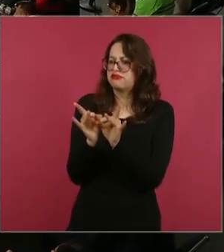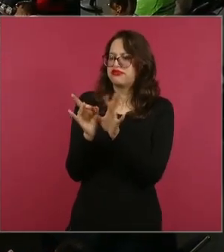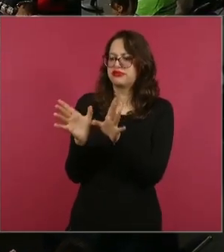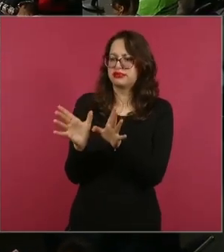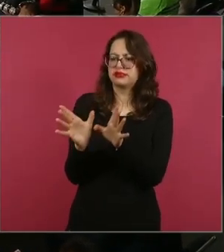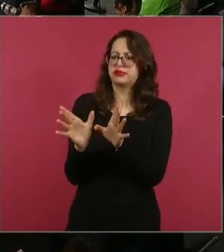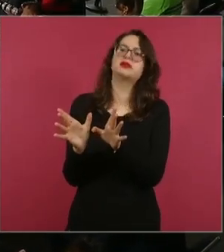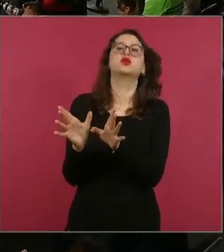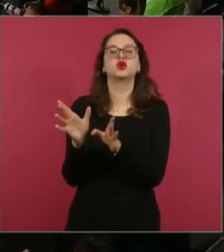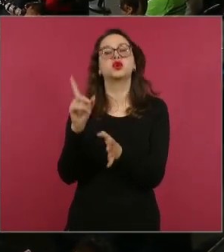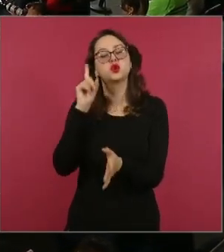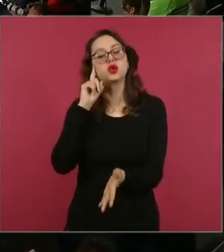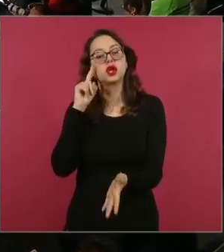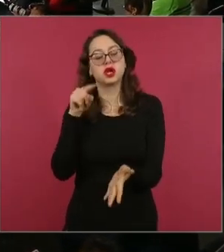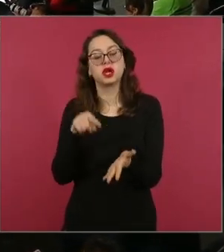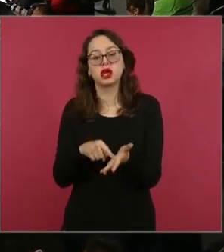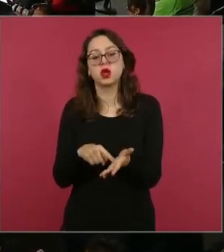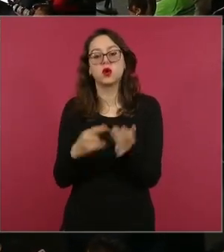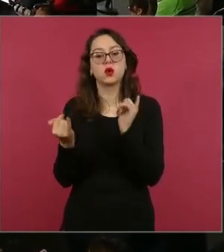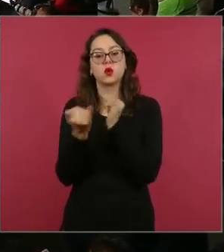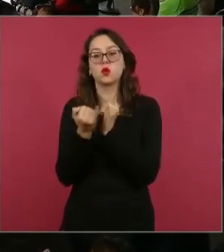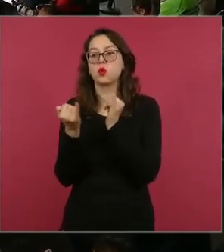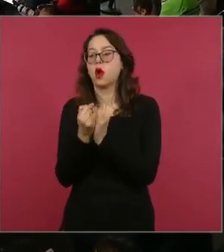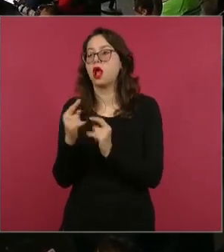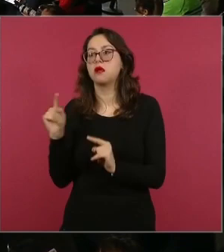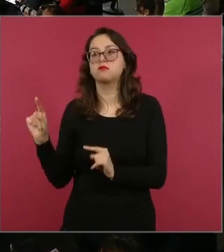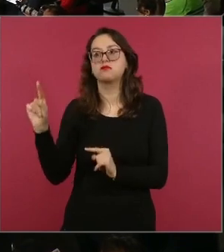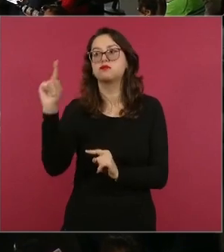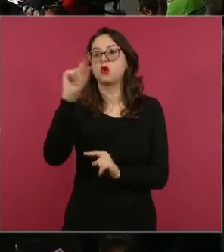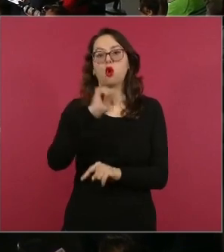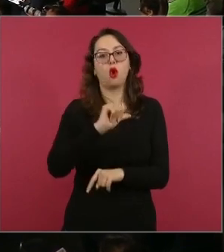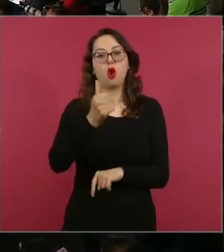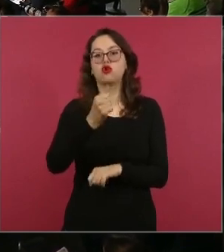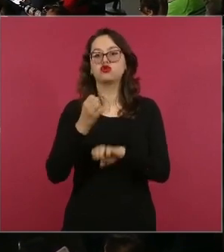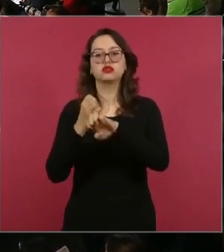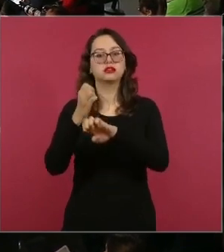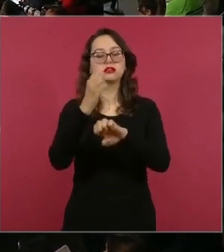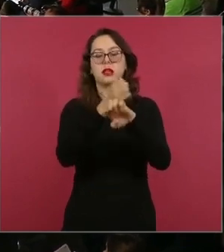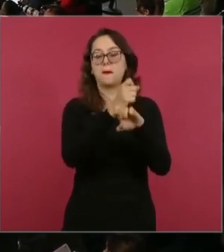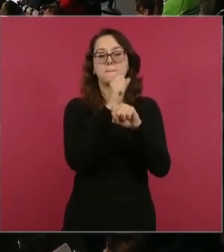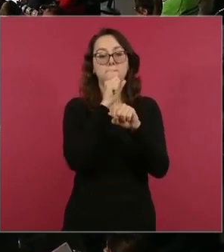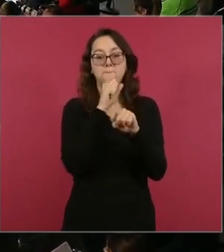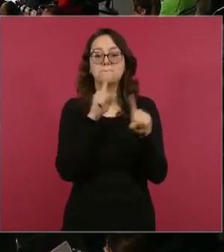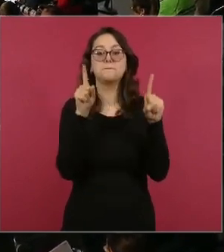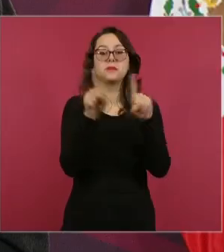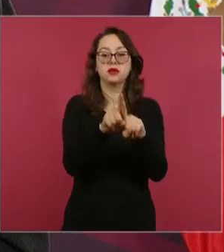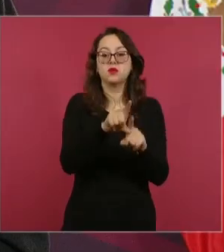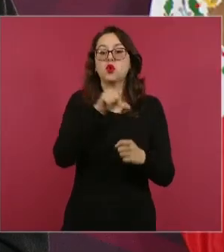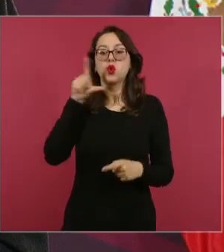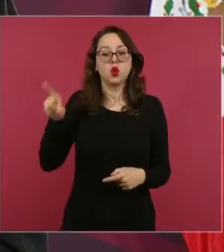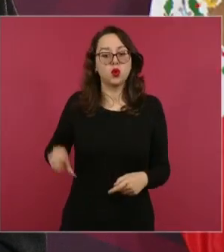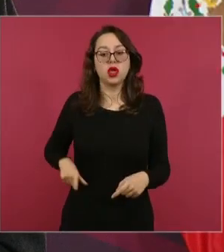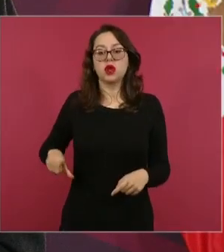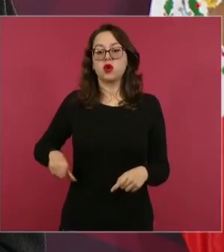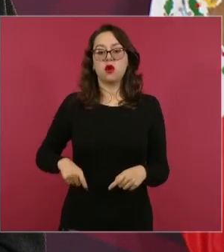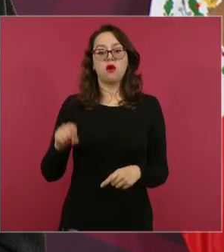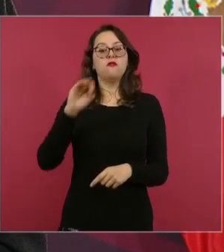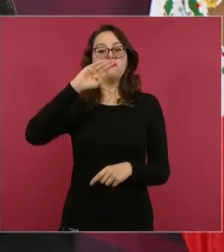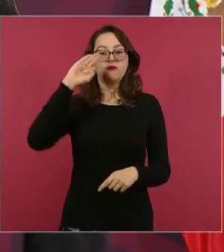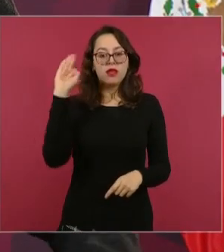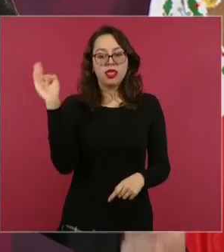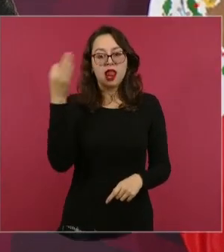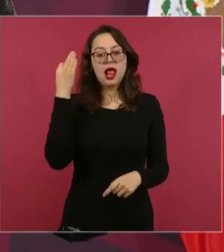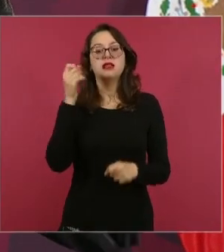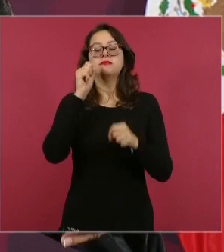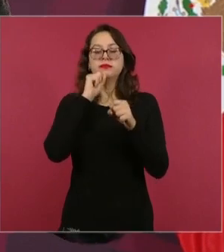lo aplican en todos los gobiernos estatales y el Gobierno Federal Igual